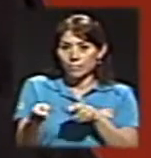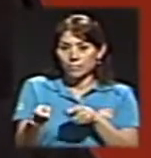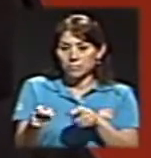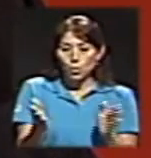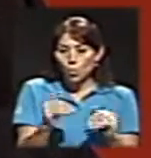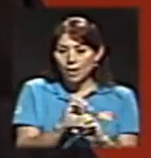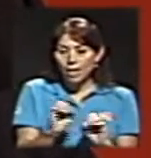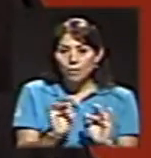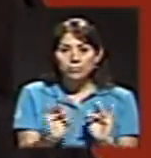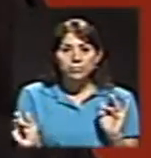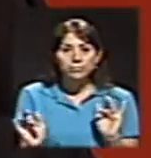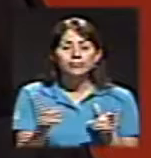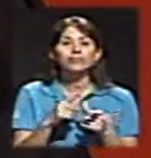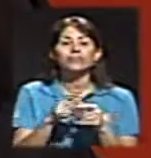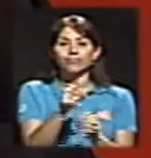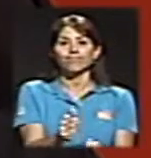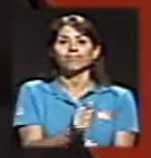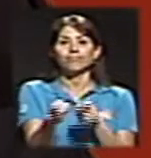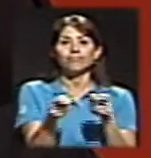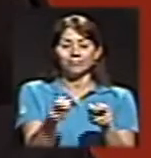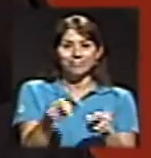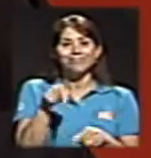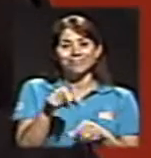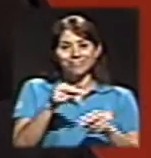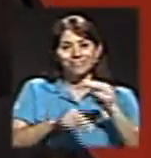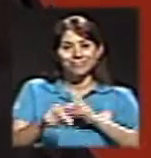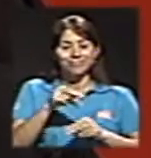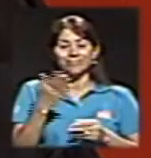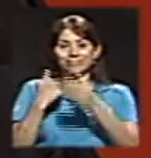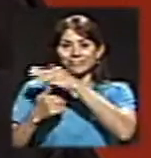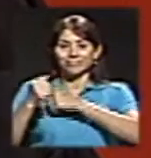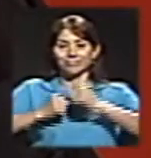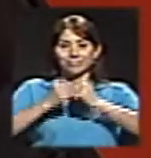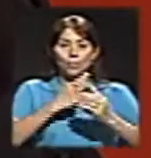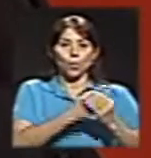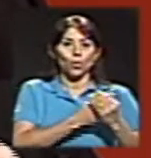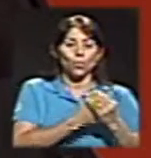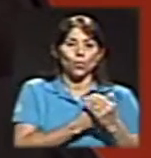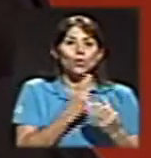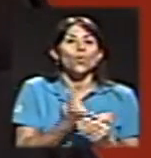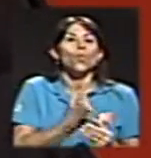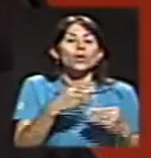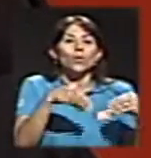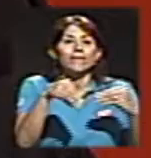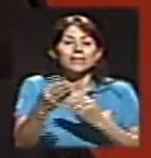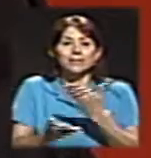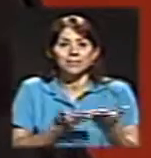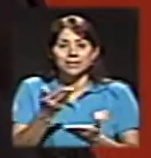Es decir, era un mercado donde había una estructura monopólica, había un único oferente, ciertamente habían,